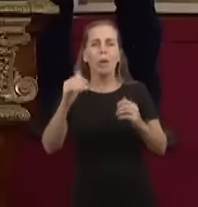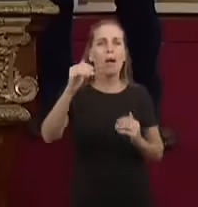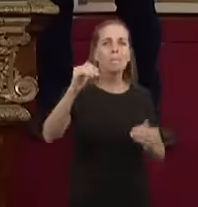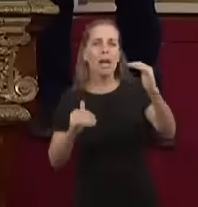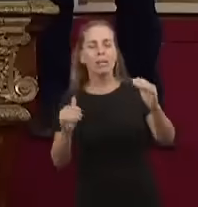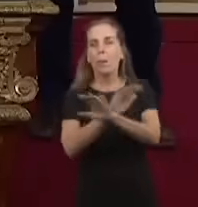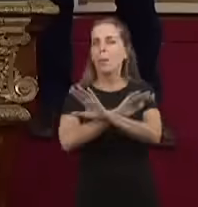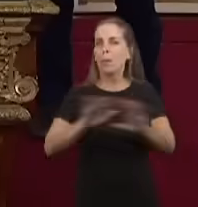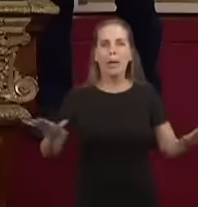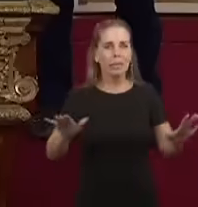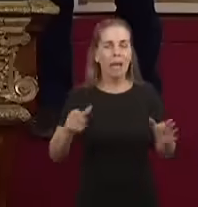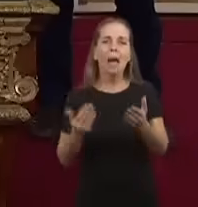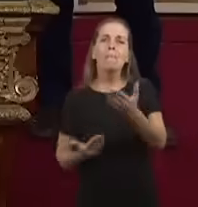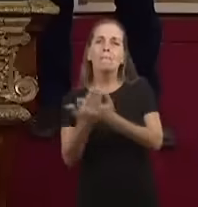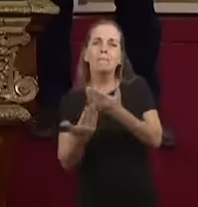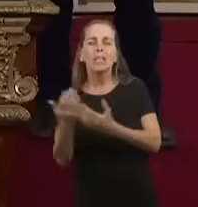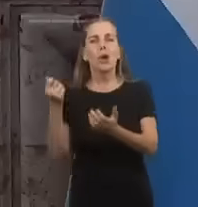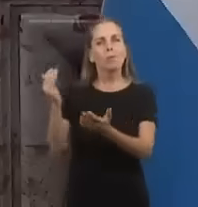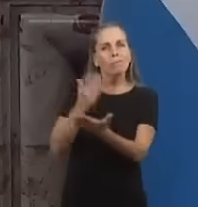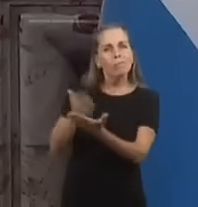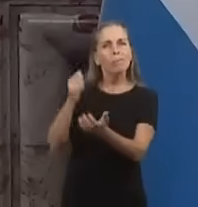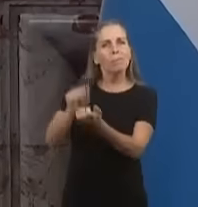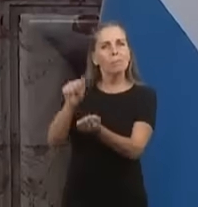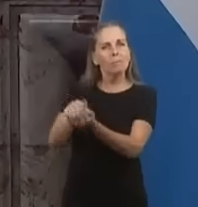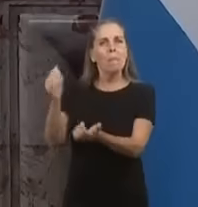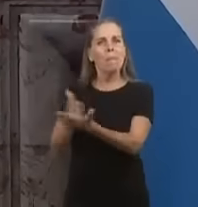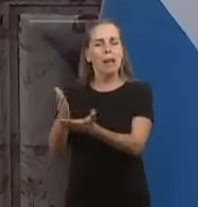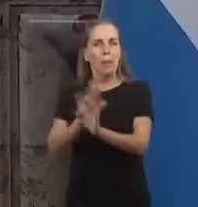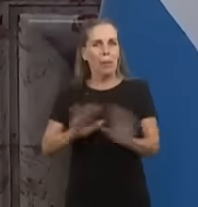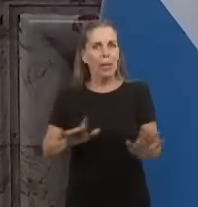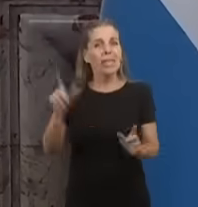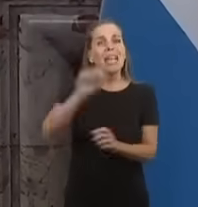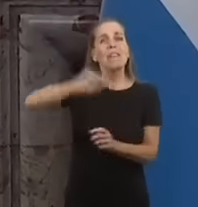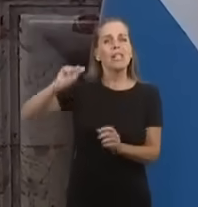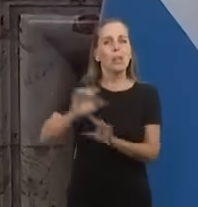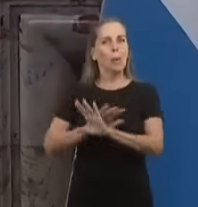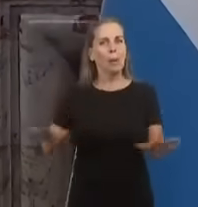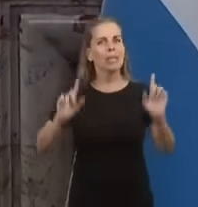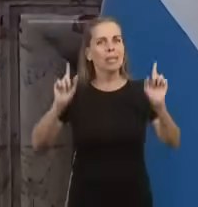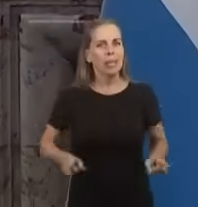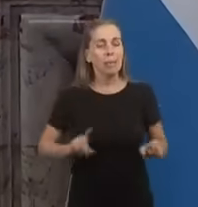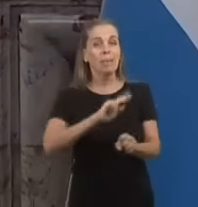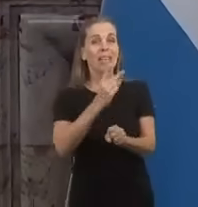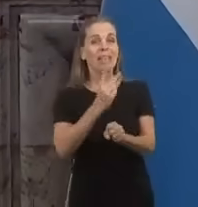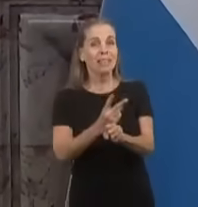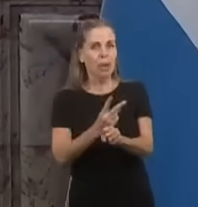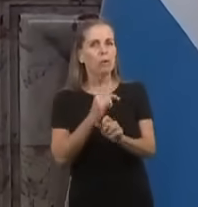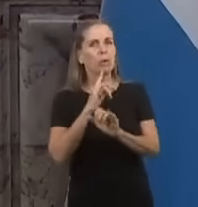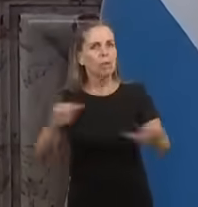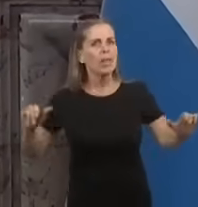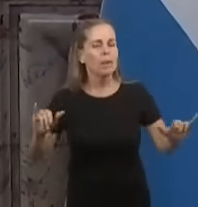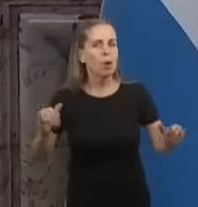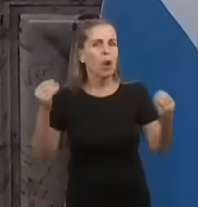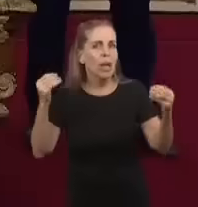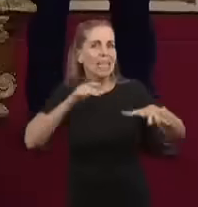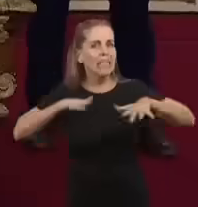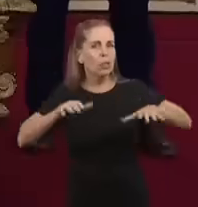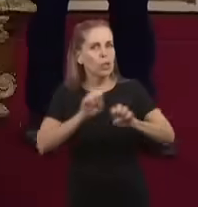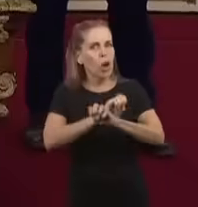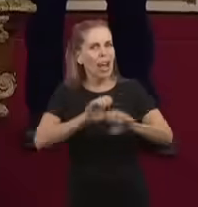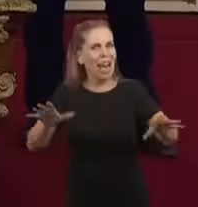monetaria y la inflación en segundo lugar dijimos que dada la gravedad de la situación que habíamos heredado